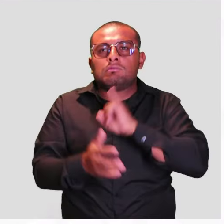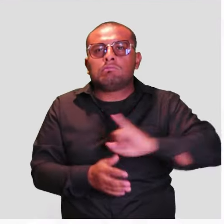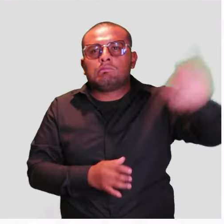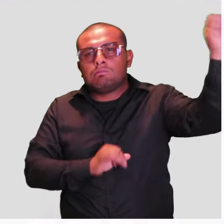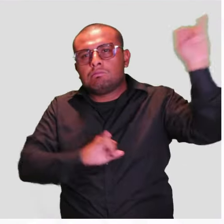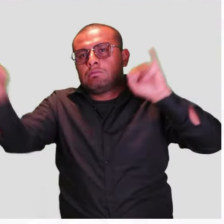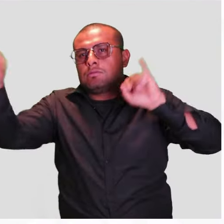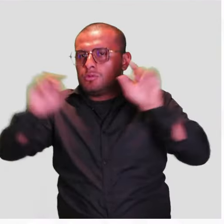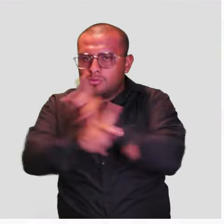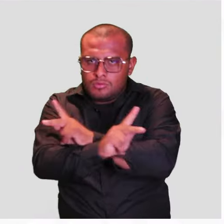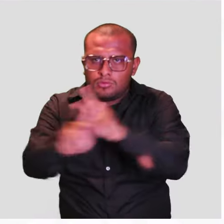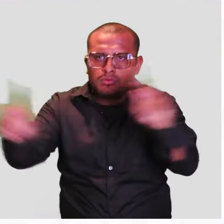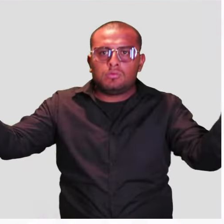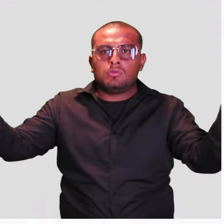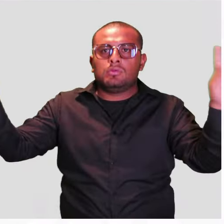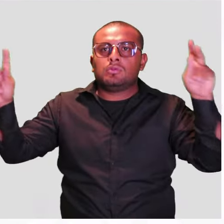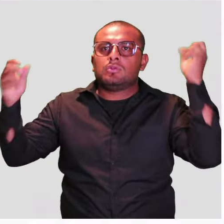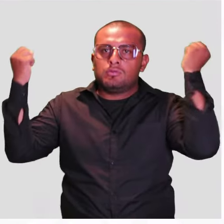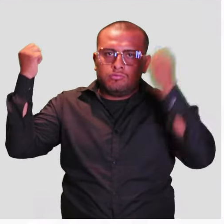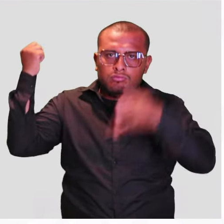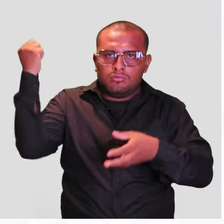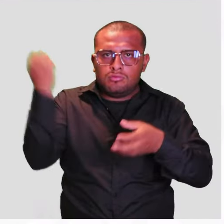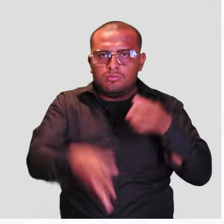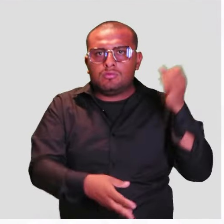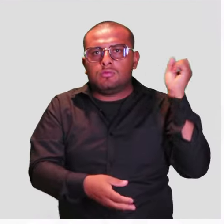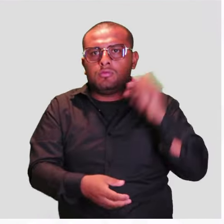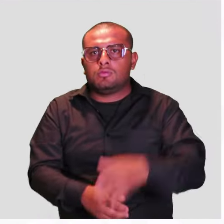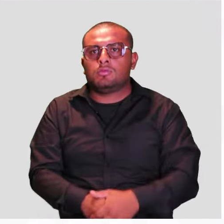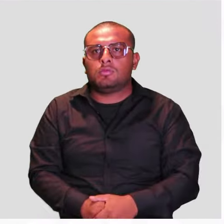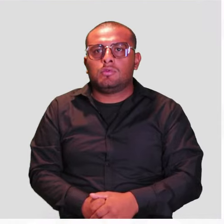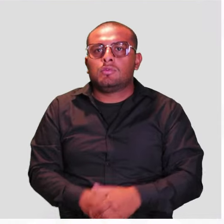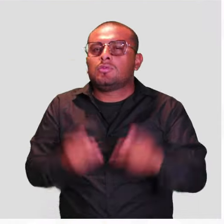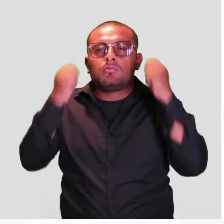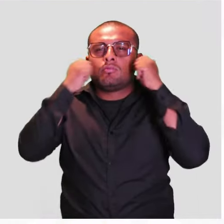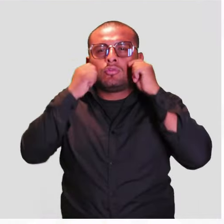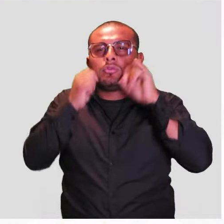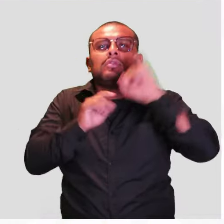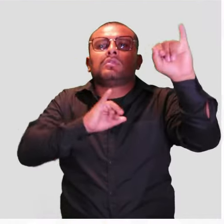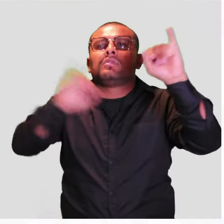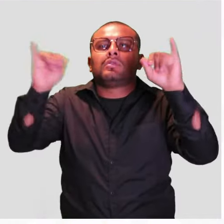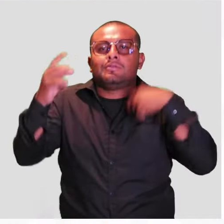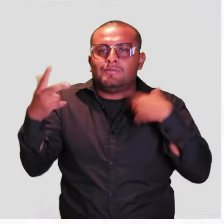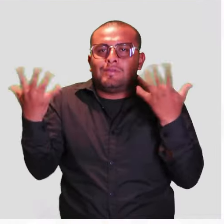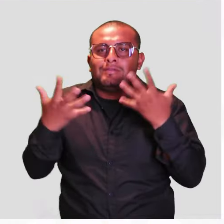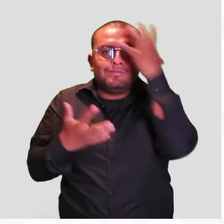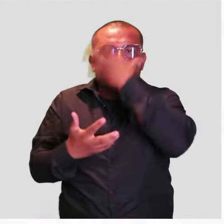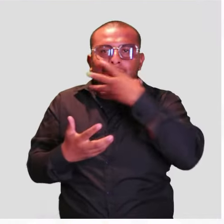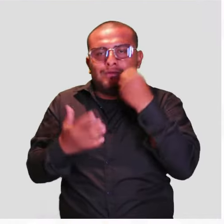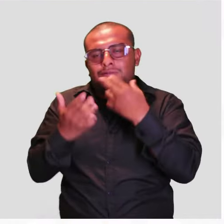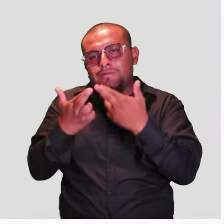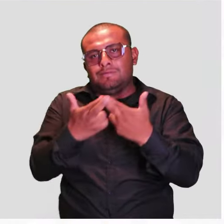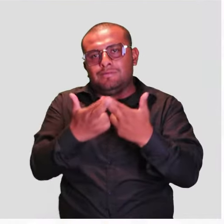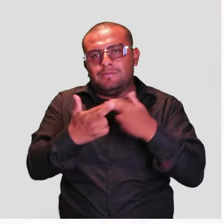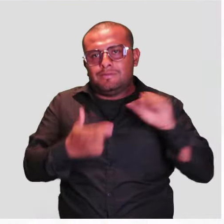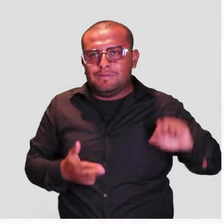a cada una de las comunidades, a todos los rincones y espacios de nuestro hermoso y próspero San Juan del Río.